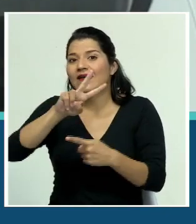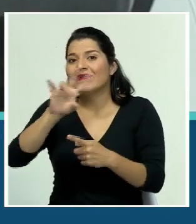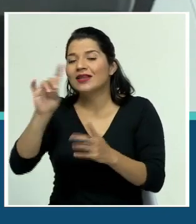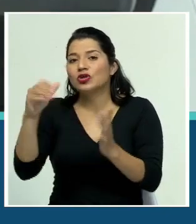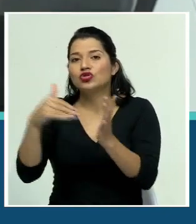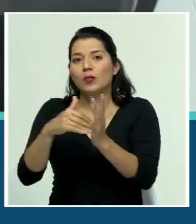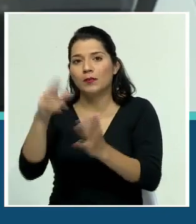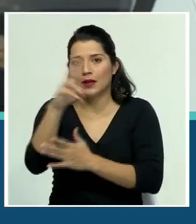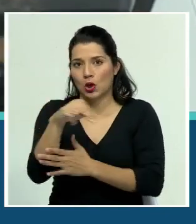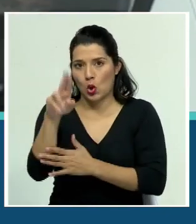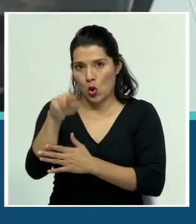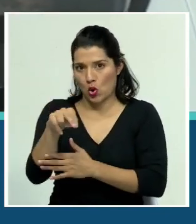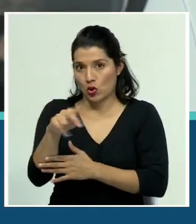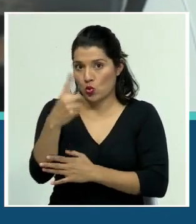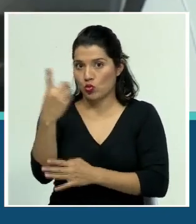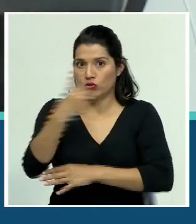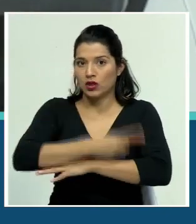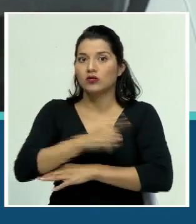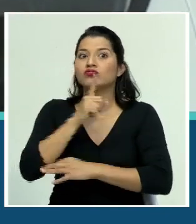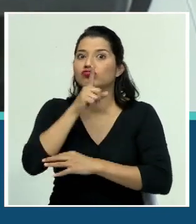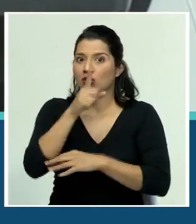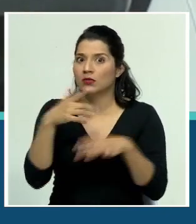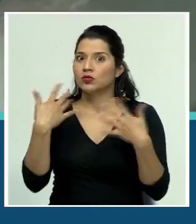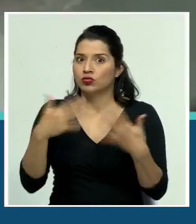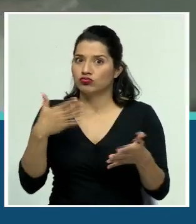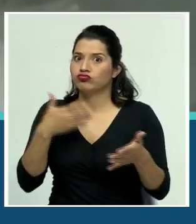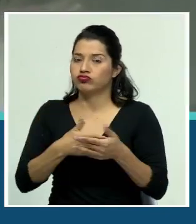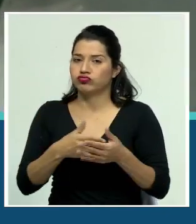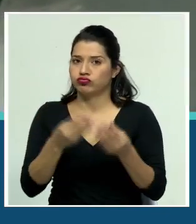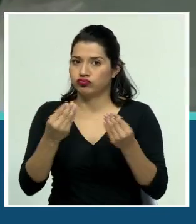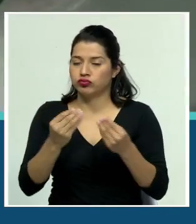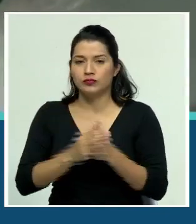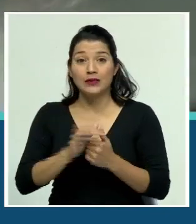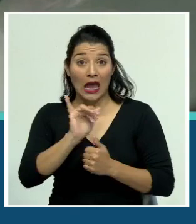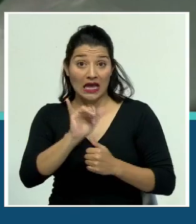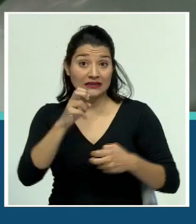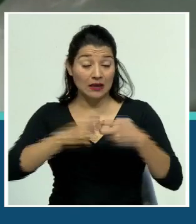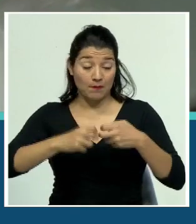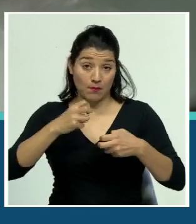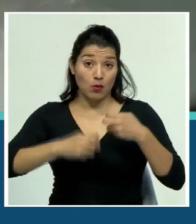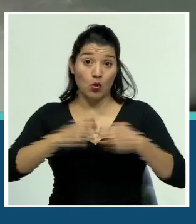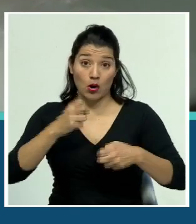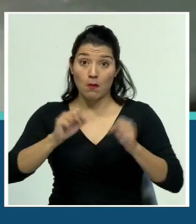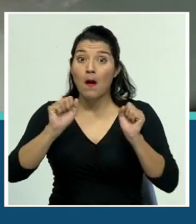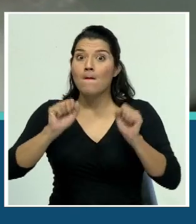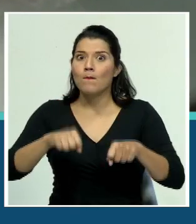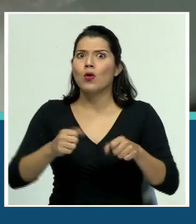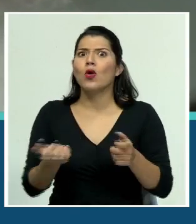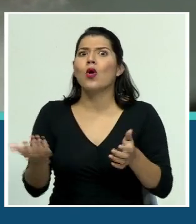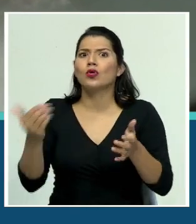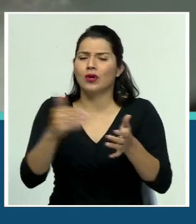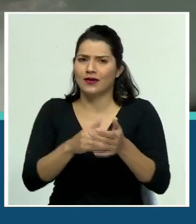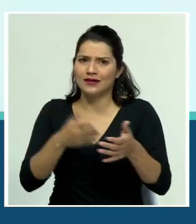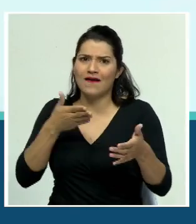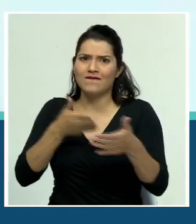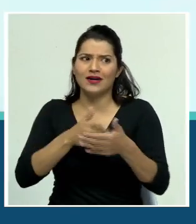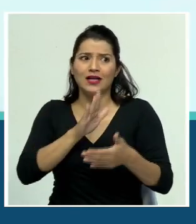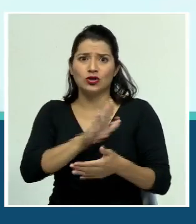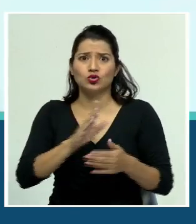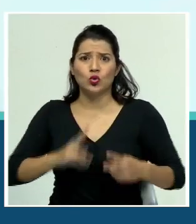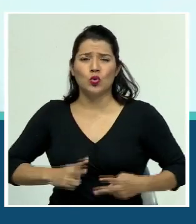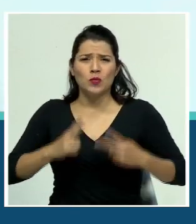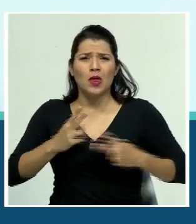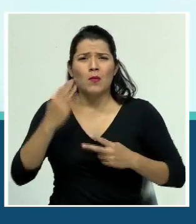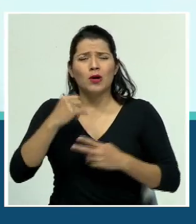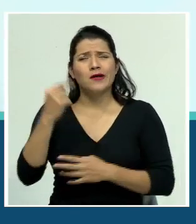ha sido bastante impactante el golpe. Este problema podría tener un nuevo impacto en su vida y es que está valorando